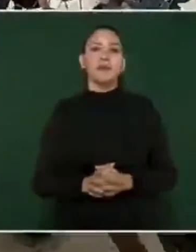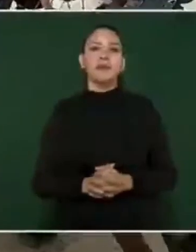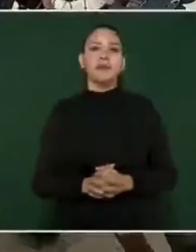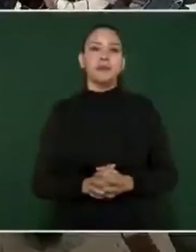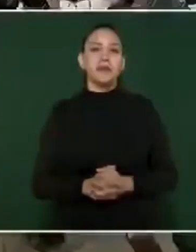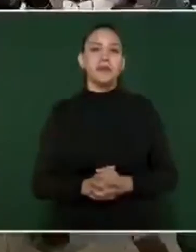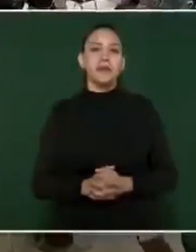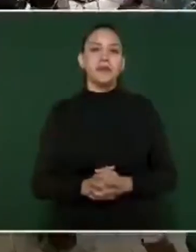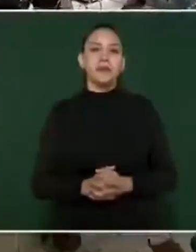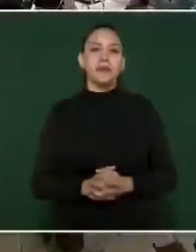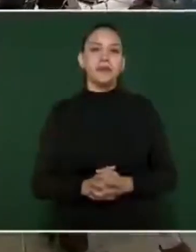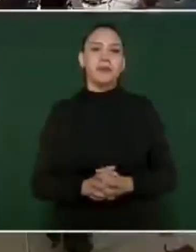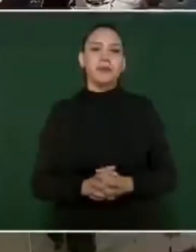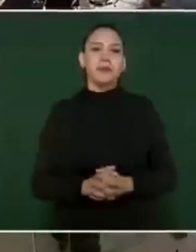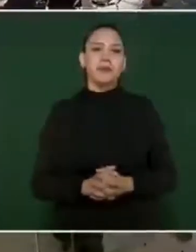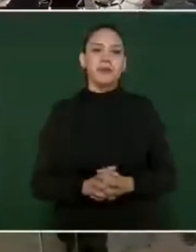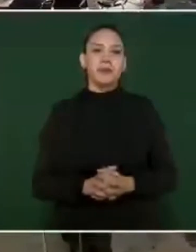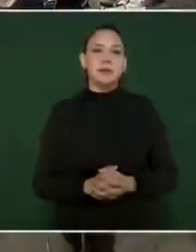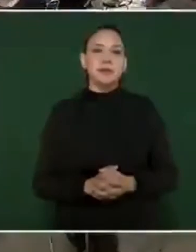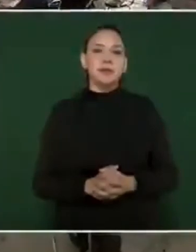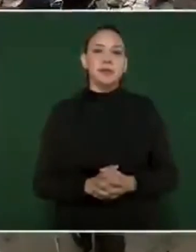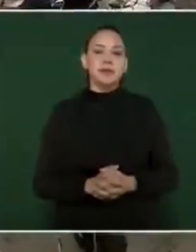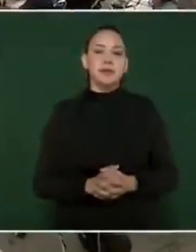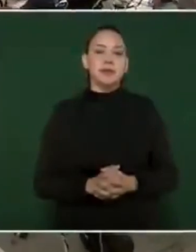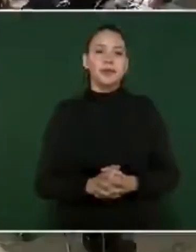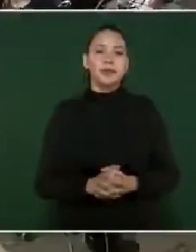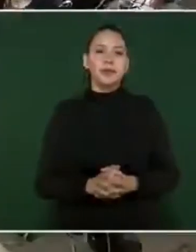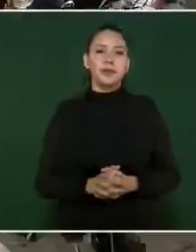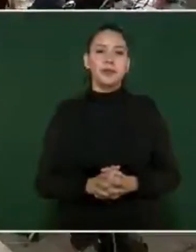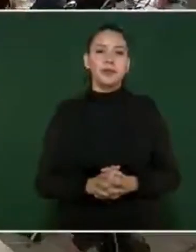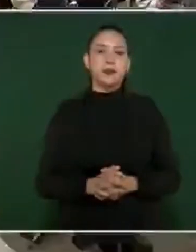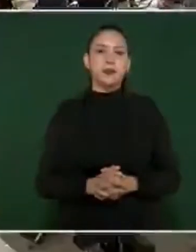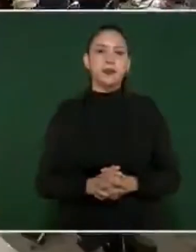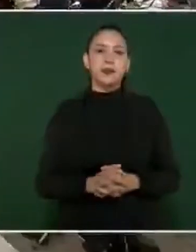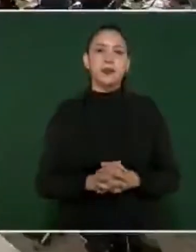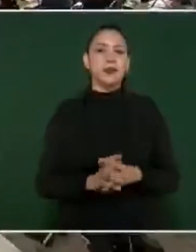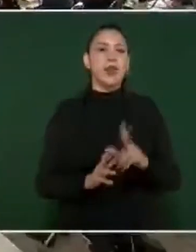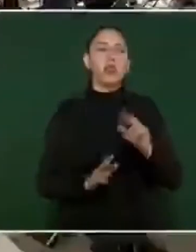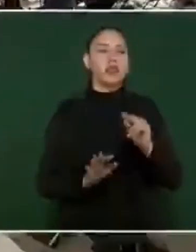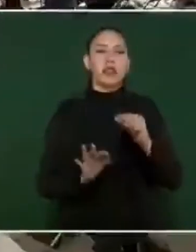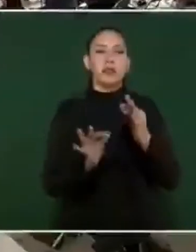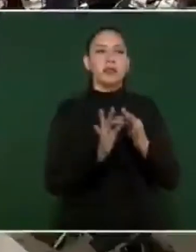No mentir, no robar, no traicionar,